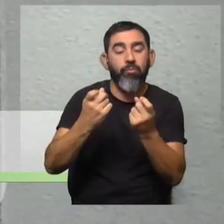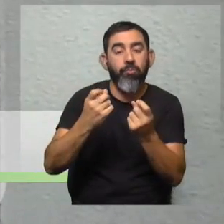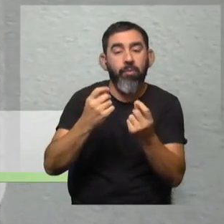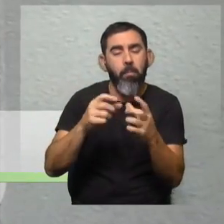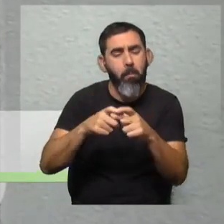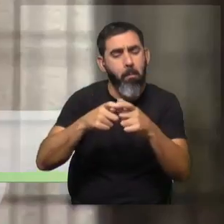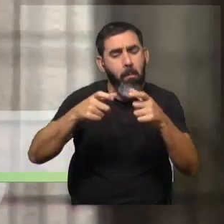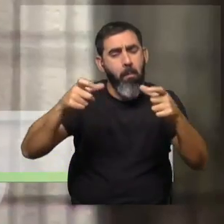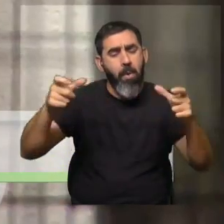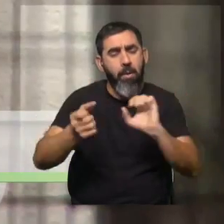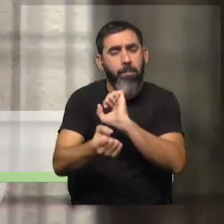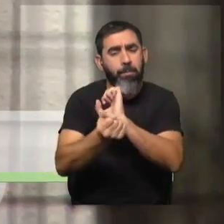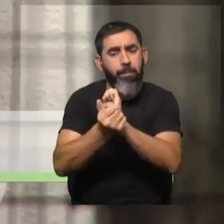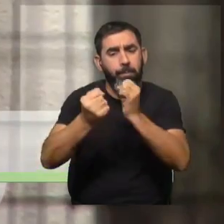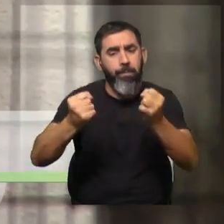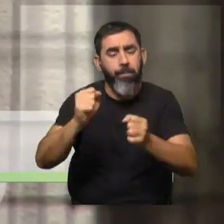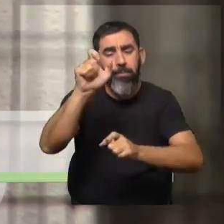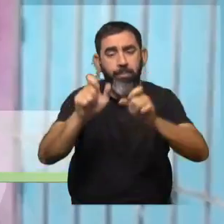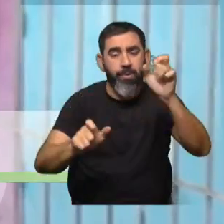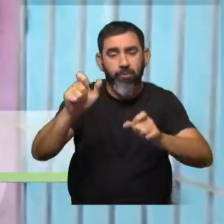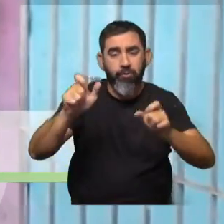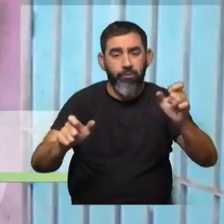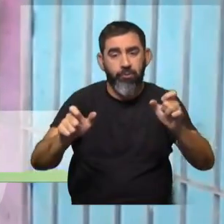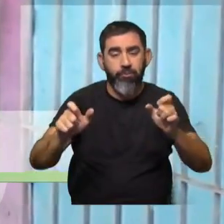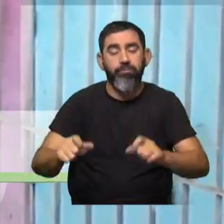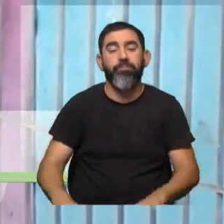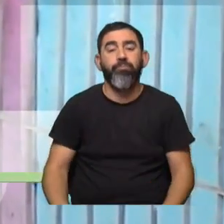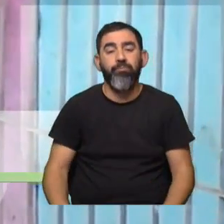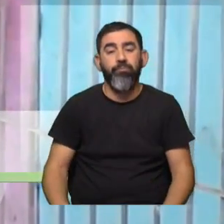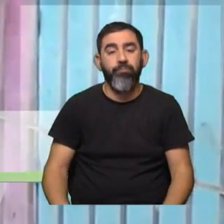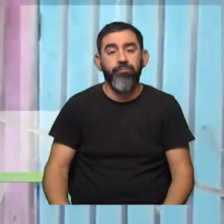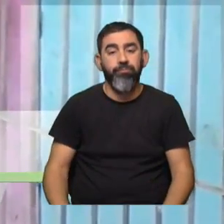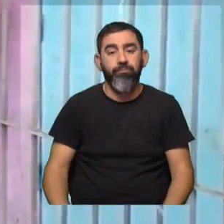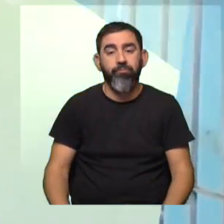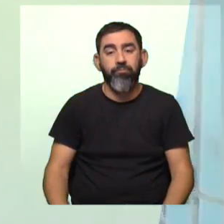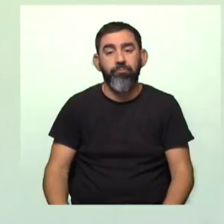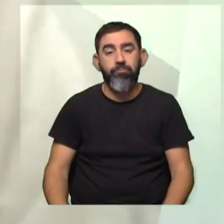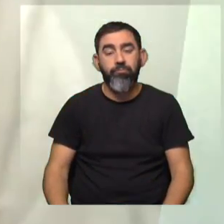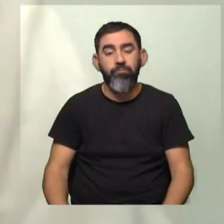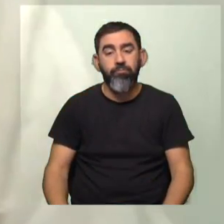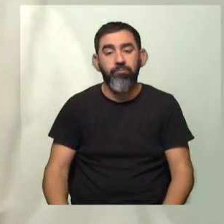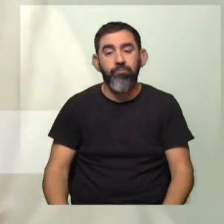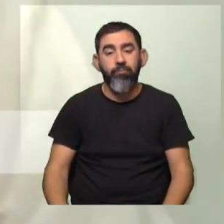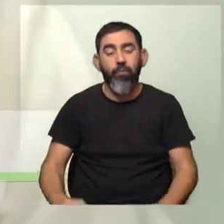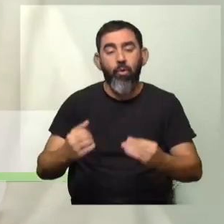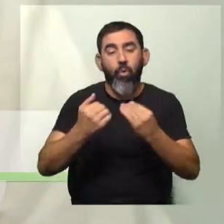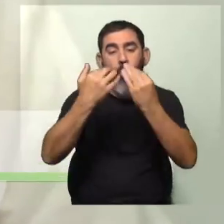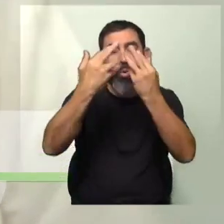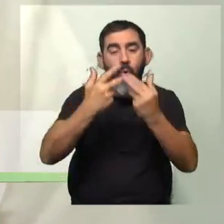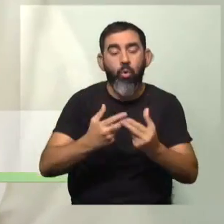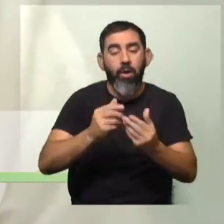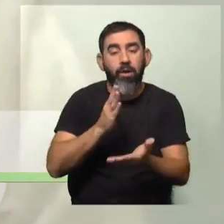el incremento en la cantidad de personas privadas de libertad en los últimos años la organización